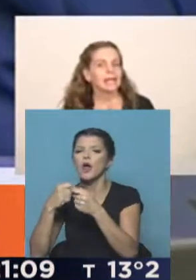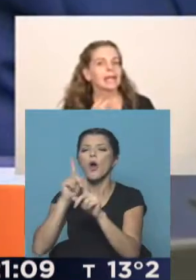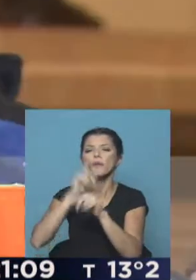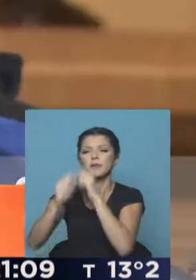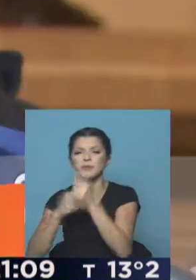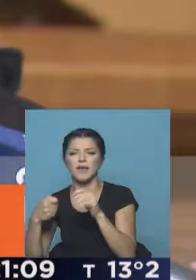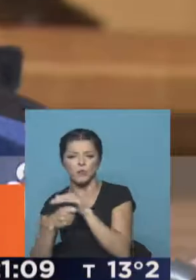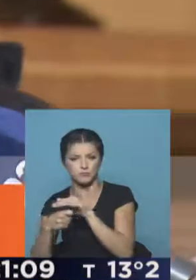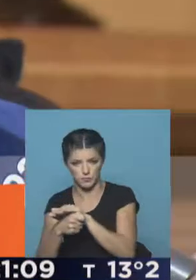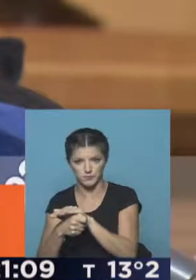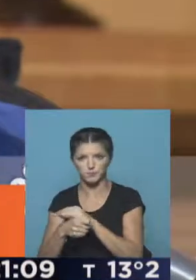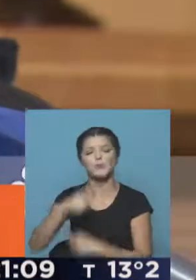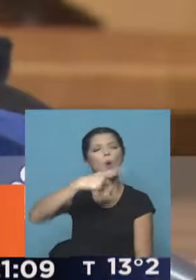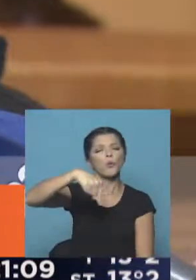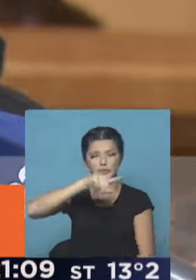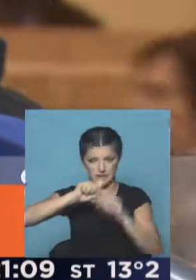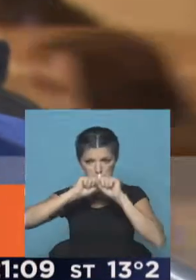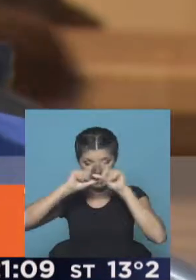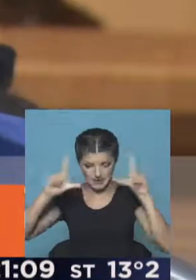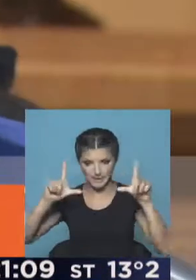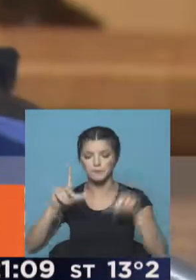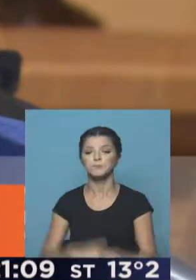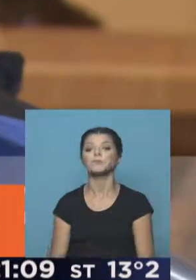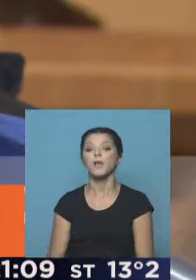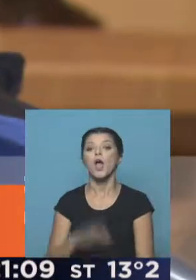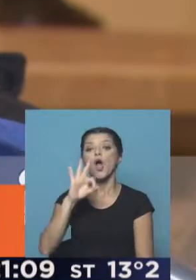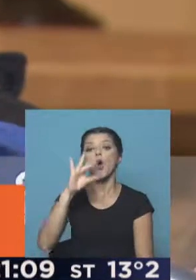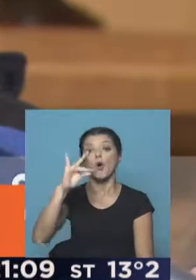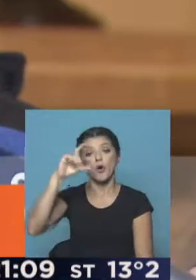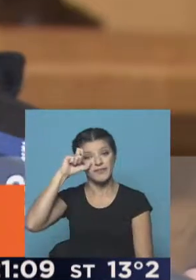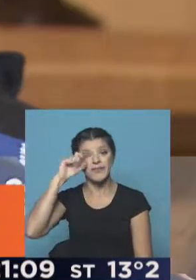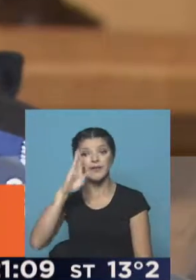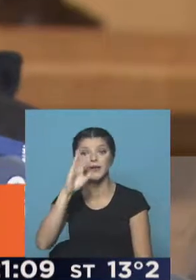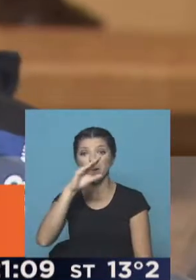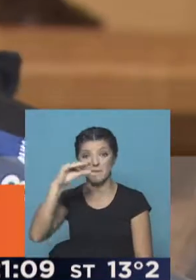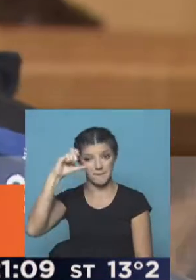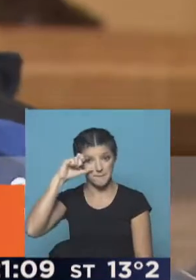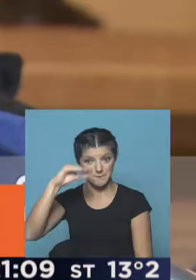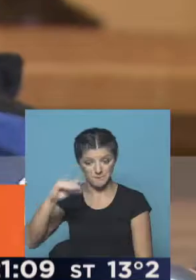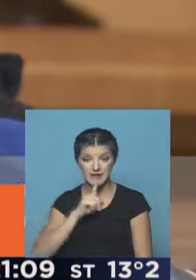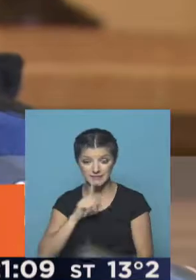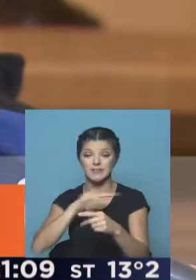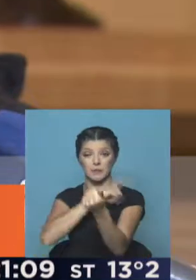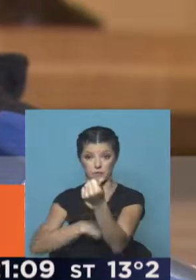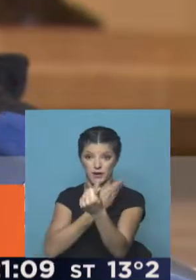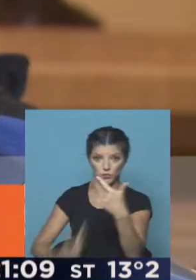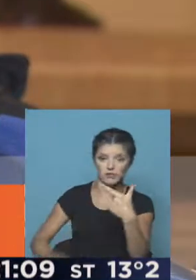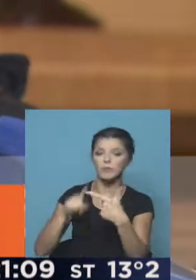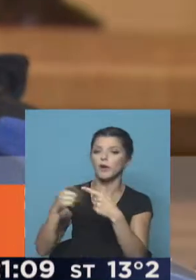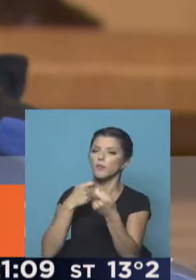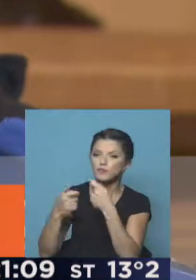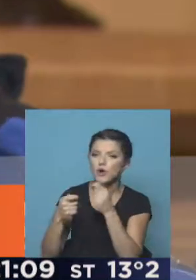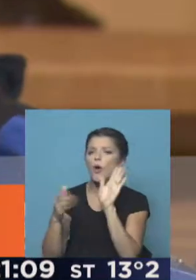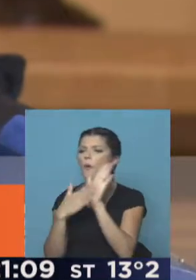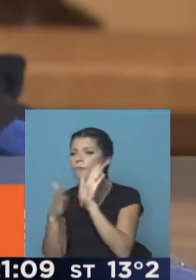sobornan. Imagínense que Odebrecht y el Ejecutivo, en el marco de una negociación, seleccionan pruebas,